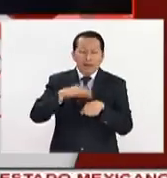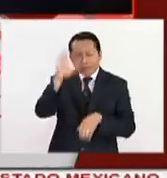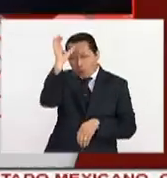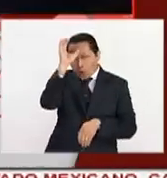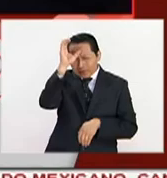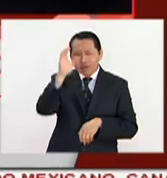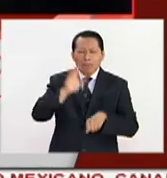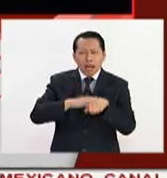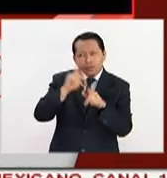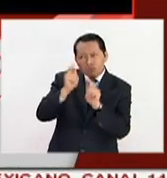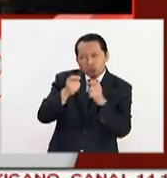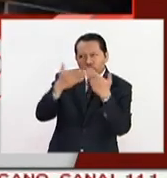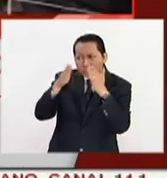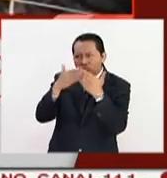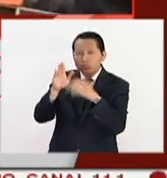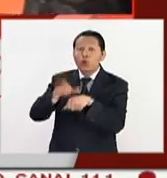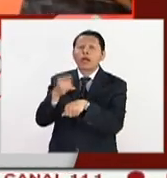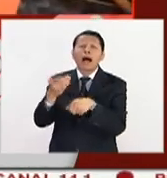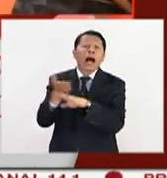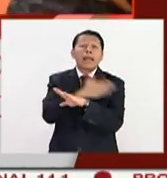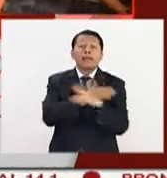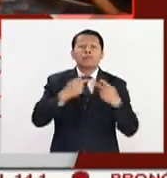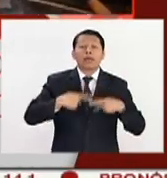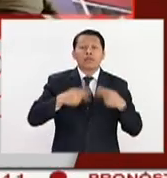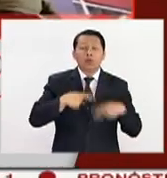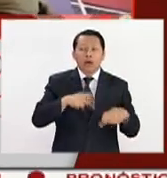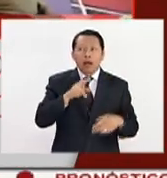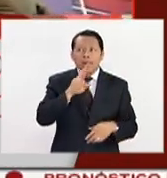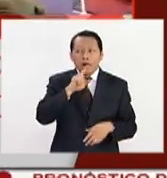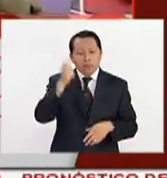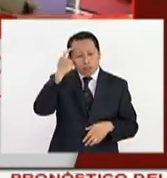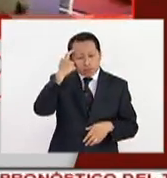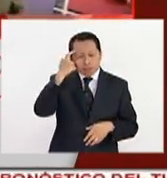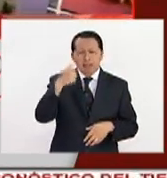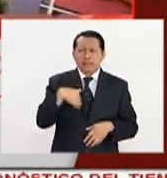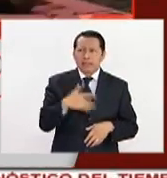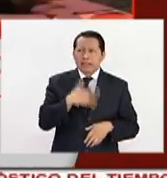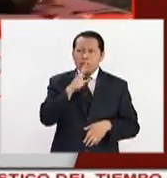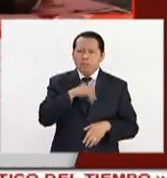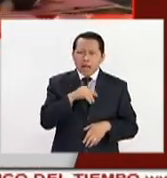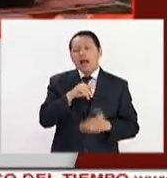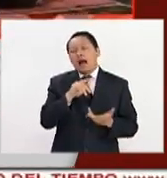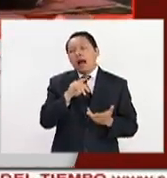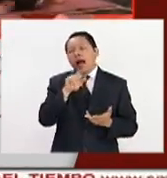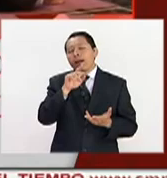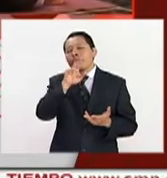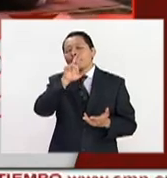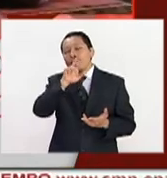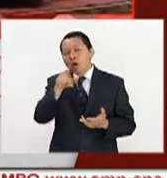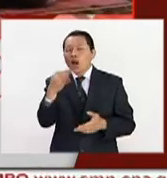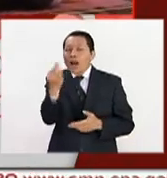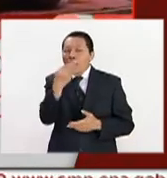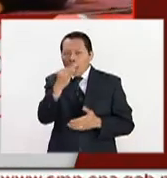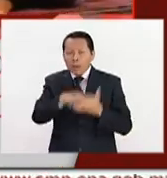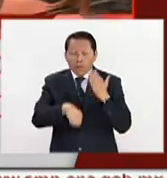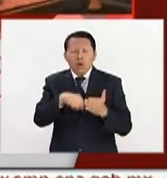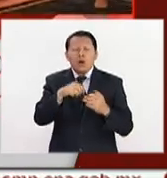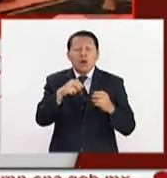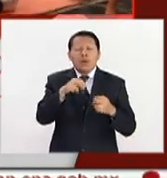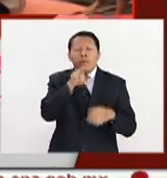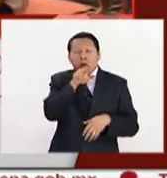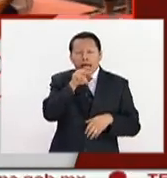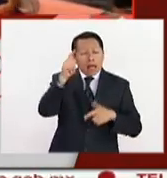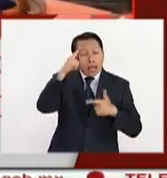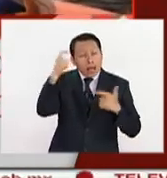Sabes, antes la gente recurría rápidamente a un medicamento para cualquier cosa, ¿no? Para la ansiedad o para dormir. Hoy nos